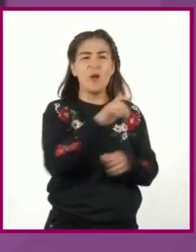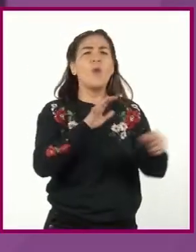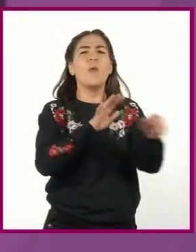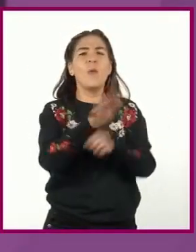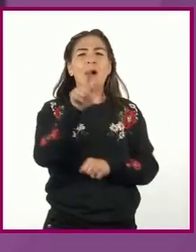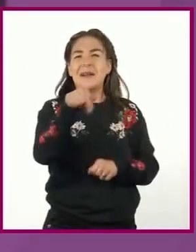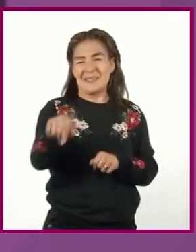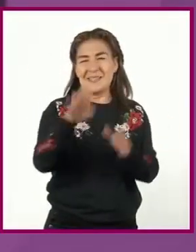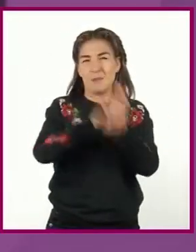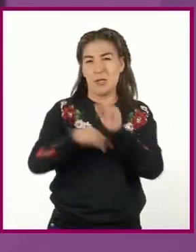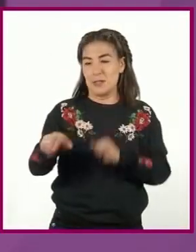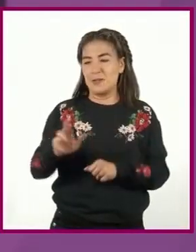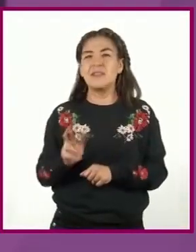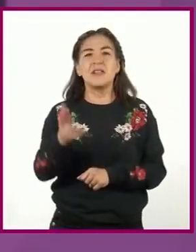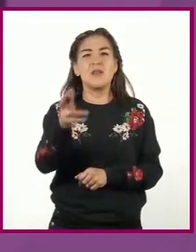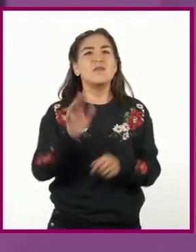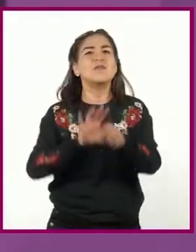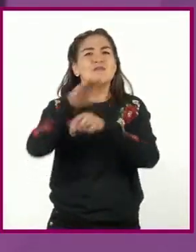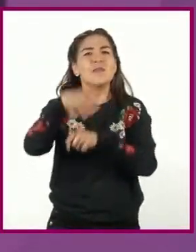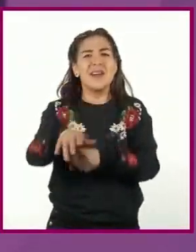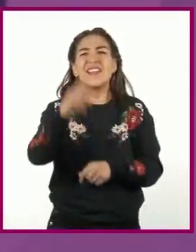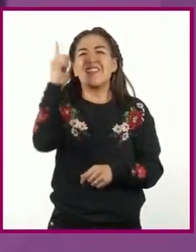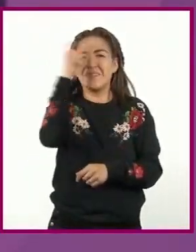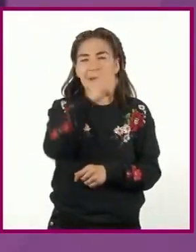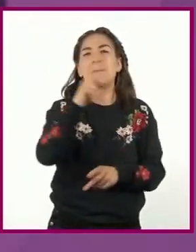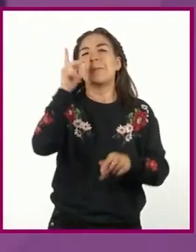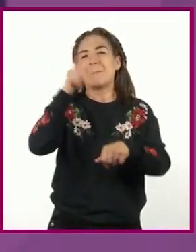en el río son piedras.